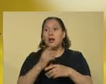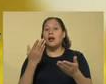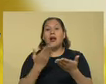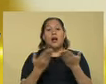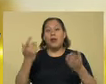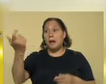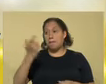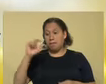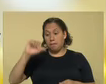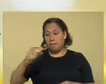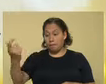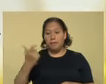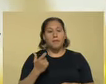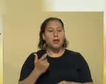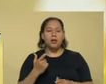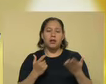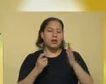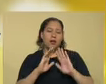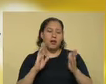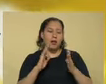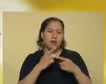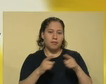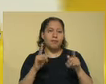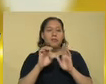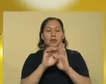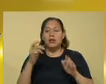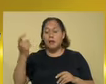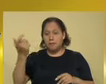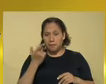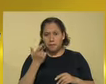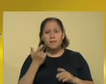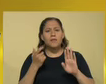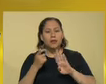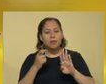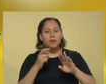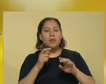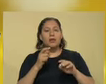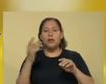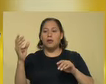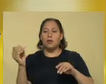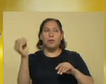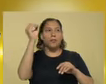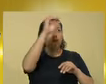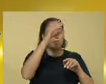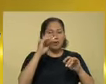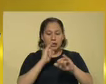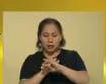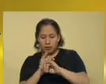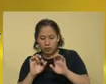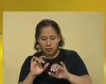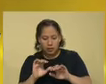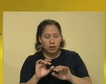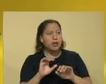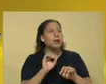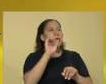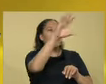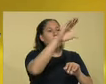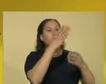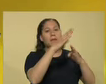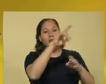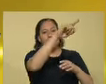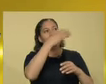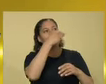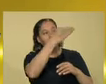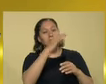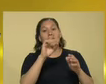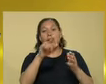en efectivo. Si a usted le pagan en nómina, pues le pagan a través de una transferencia bancaria por Internet. Claro. Si usted quiere sacar un